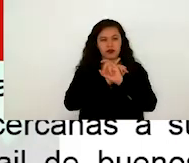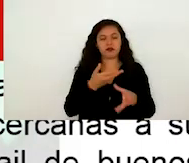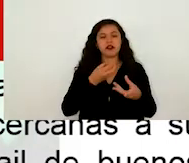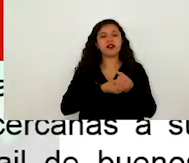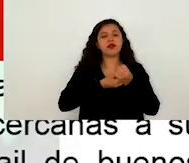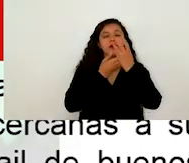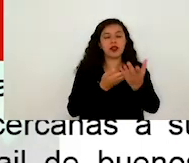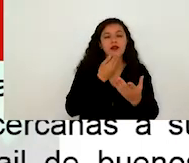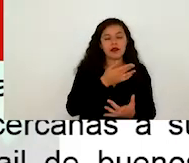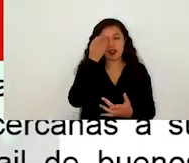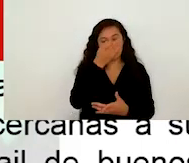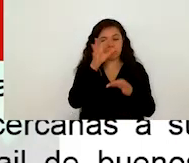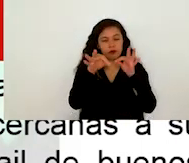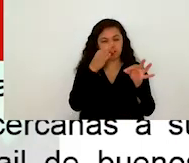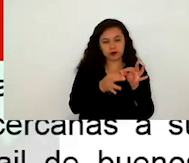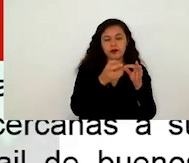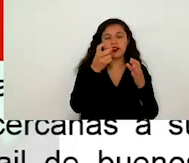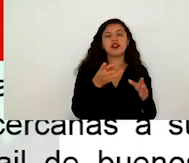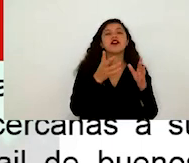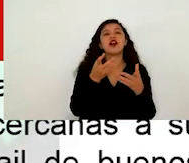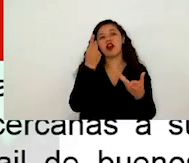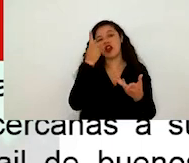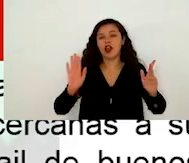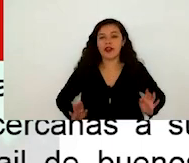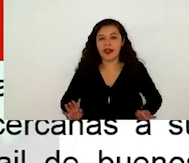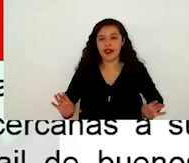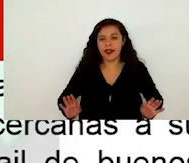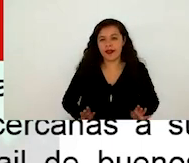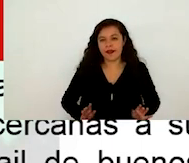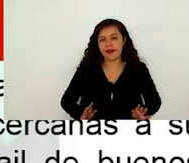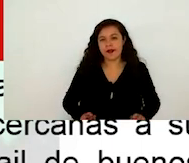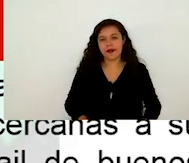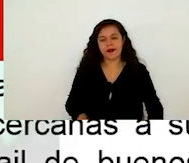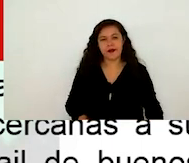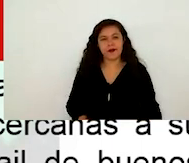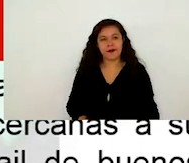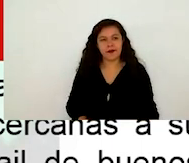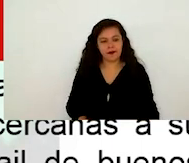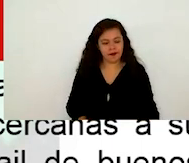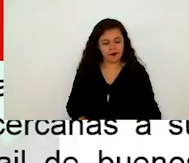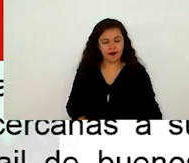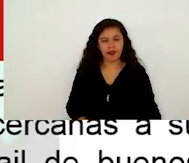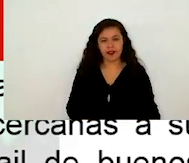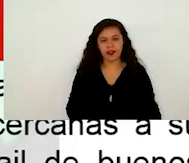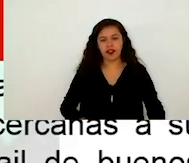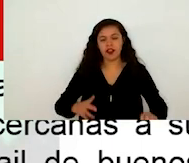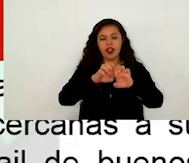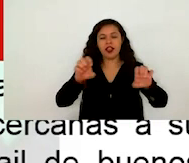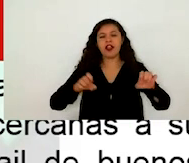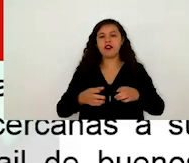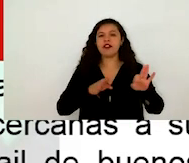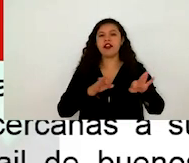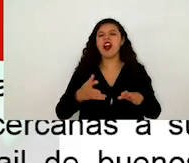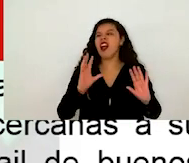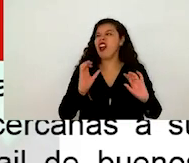en el momento correcto y eso es parte de la asertividad si dentro de los equipos de trabajo alguno no está buscando